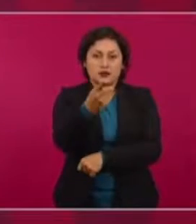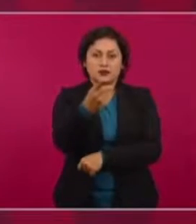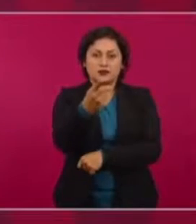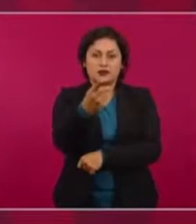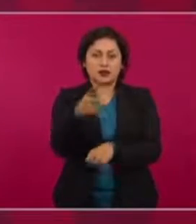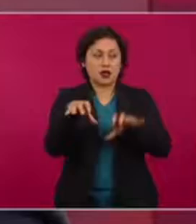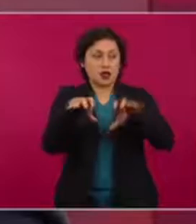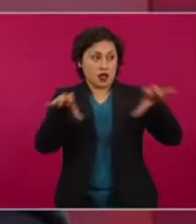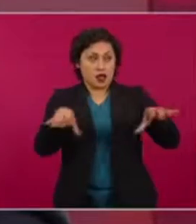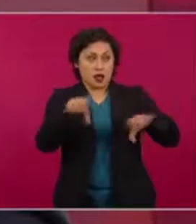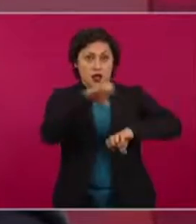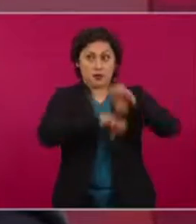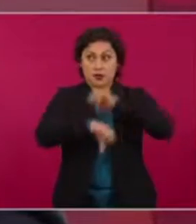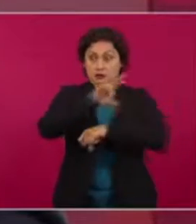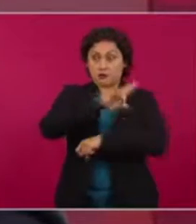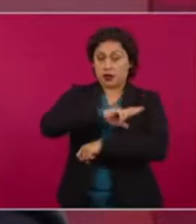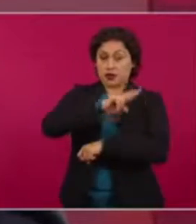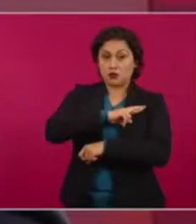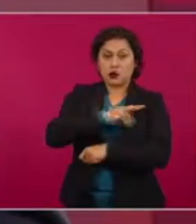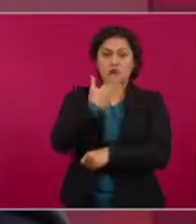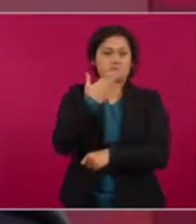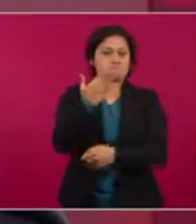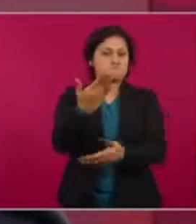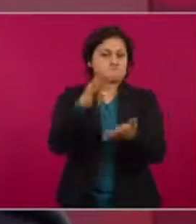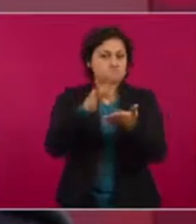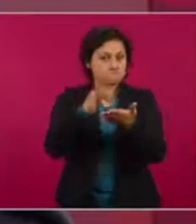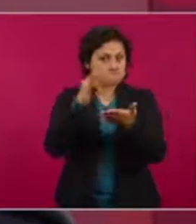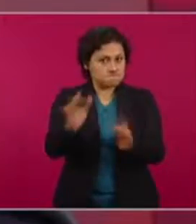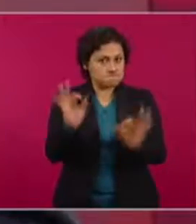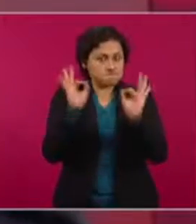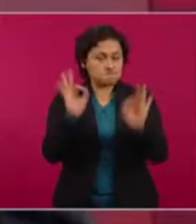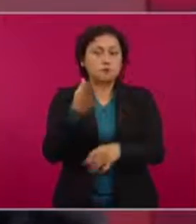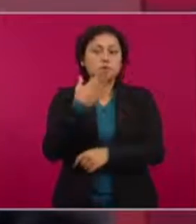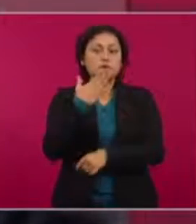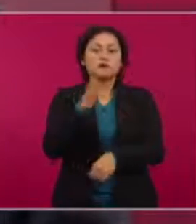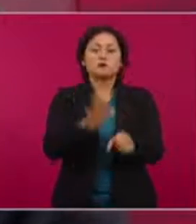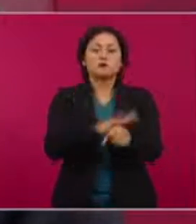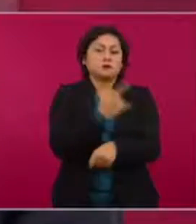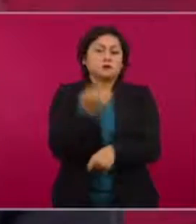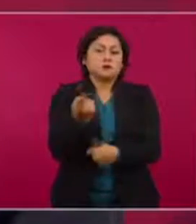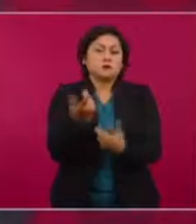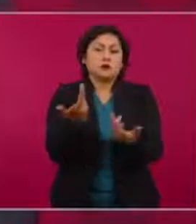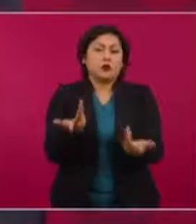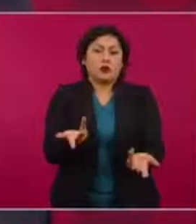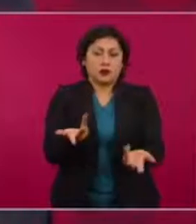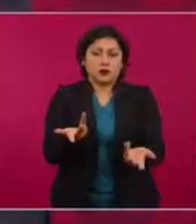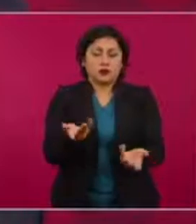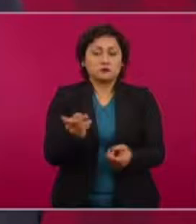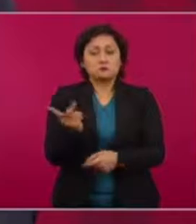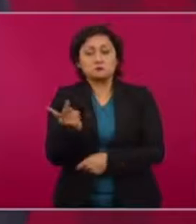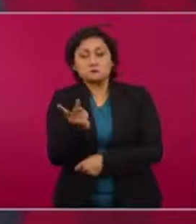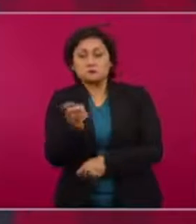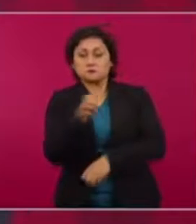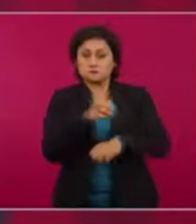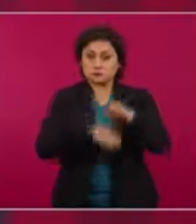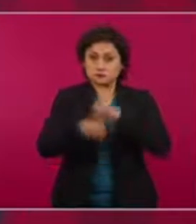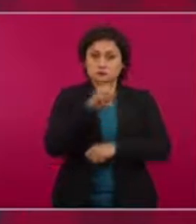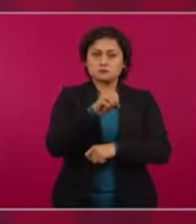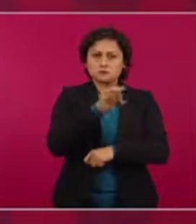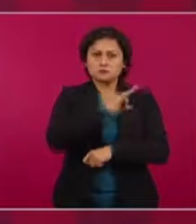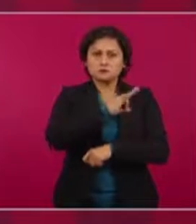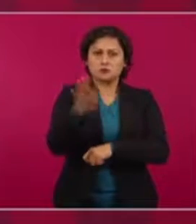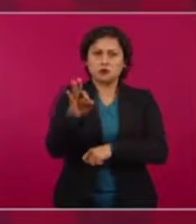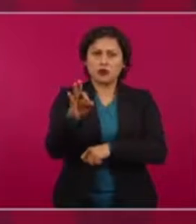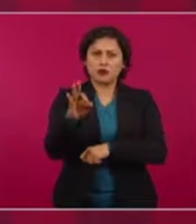actuaron muy bien porque tenían la posibilidad de